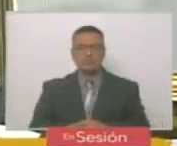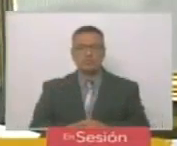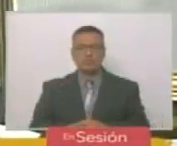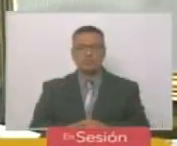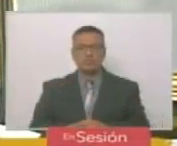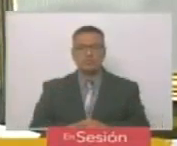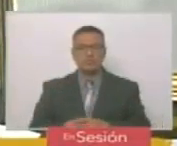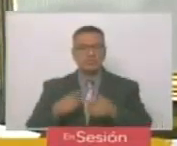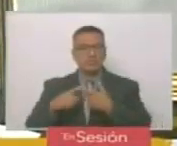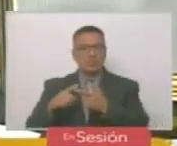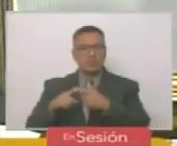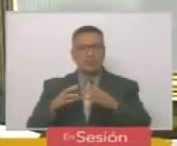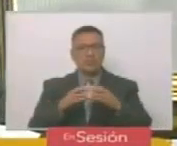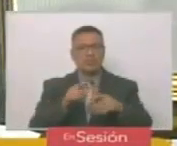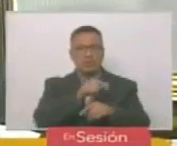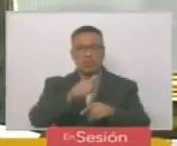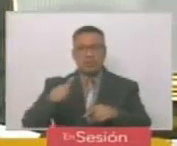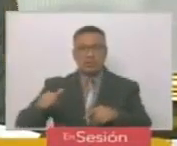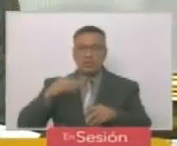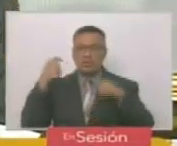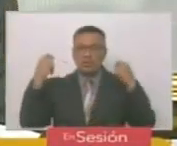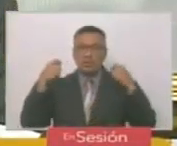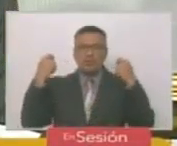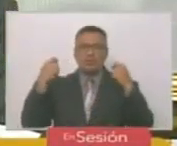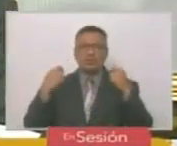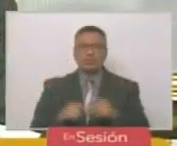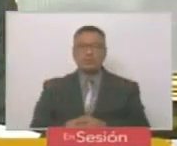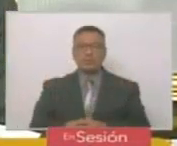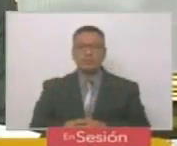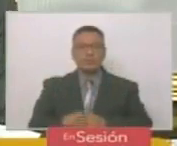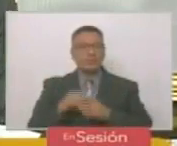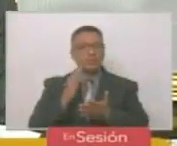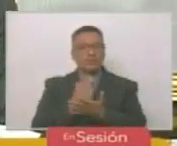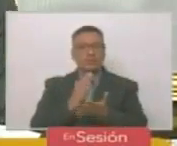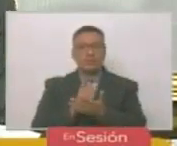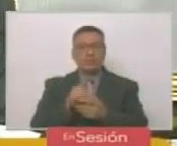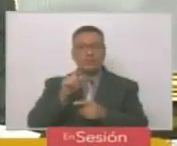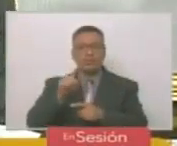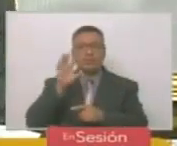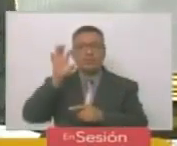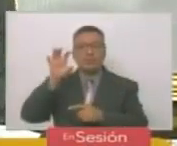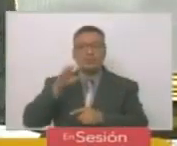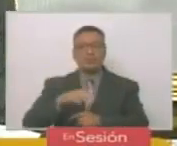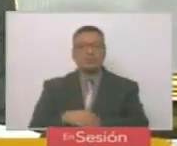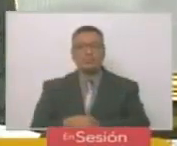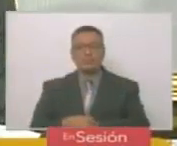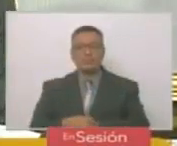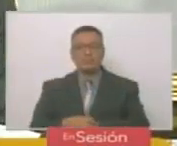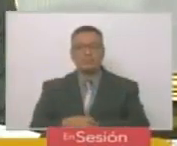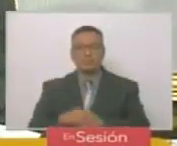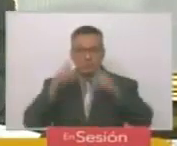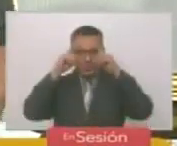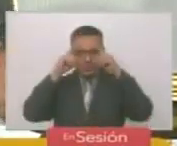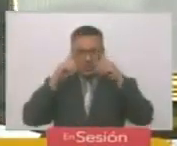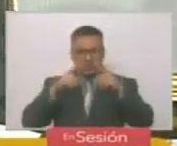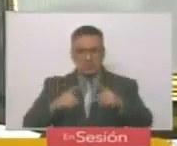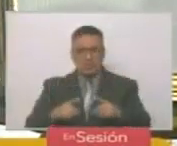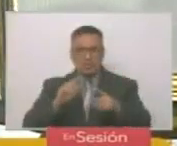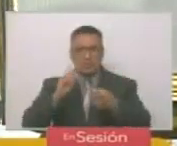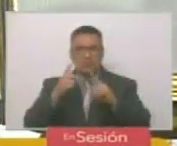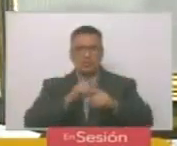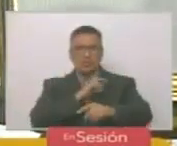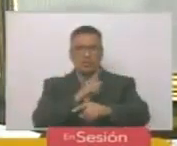contraste de aquellos que celebraban cada vez que algún país decidía o alguna potencia